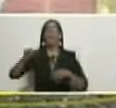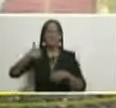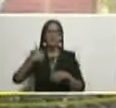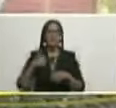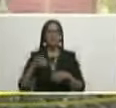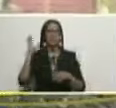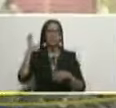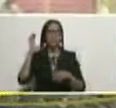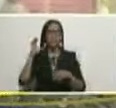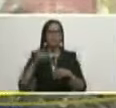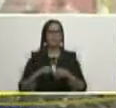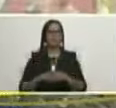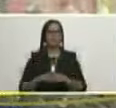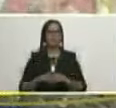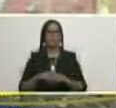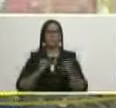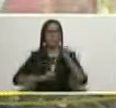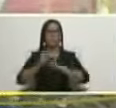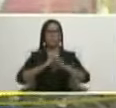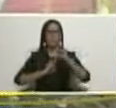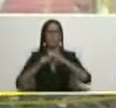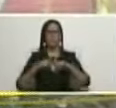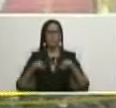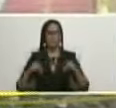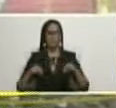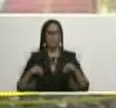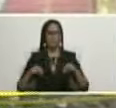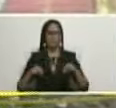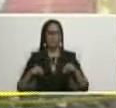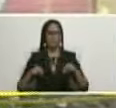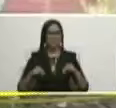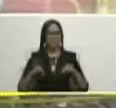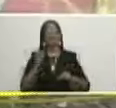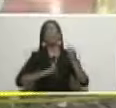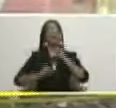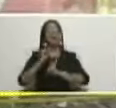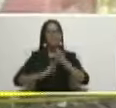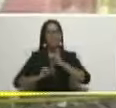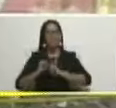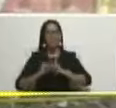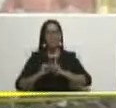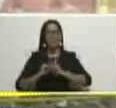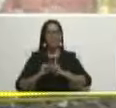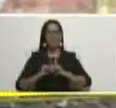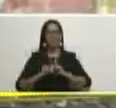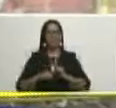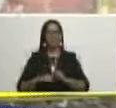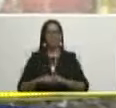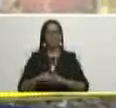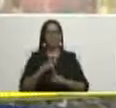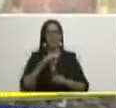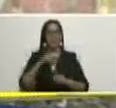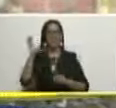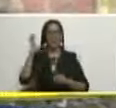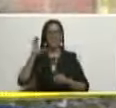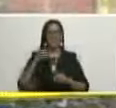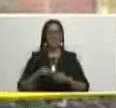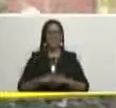de patriotas, para defender esta tierra, para defender nuestra